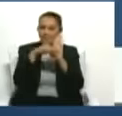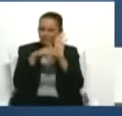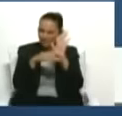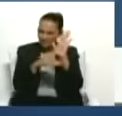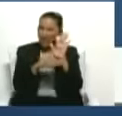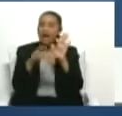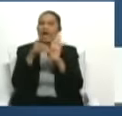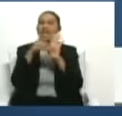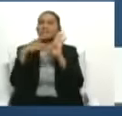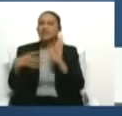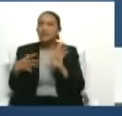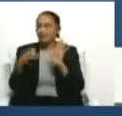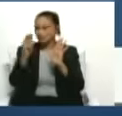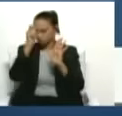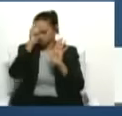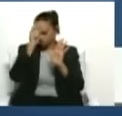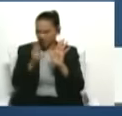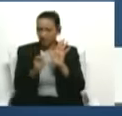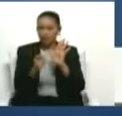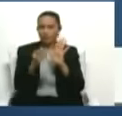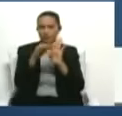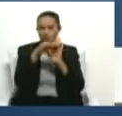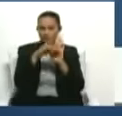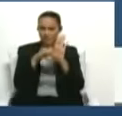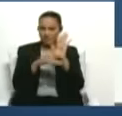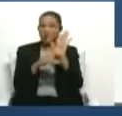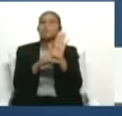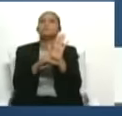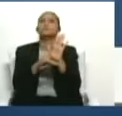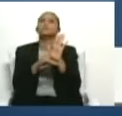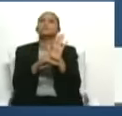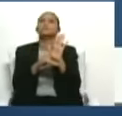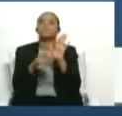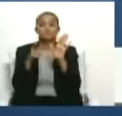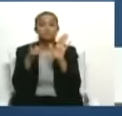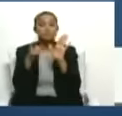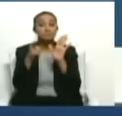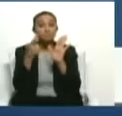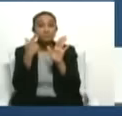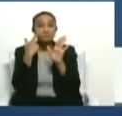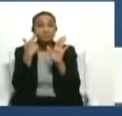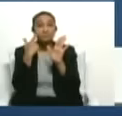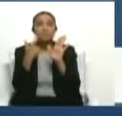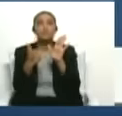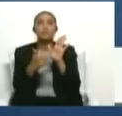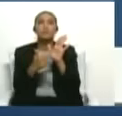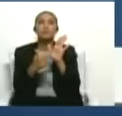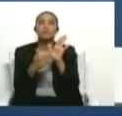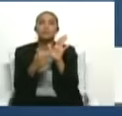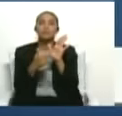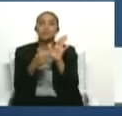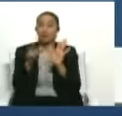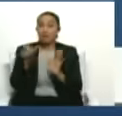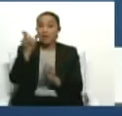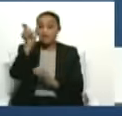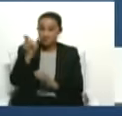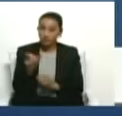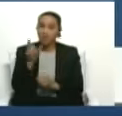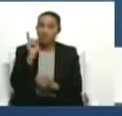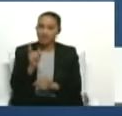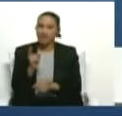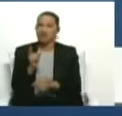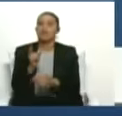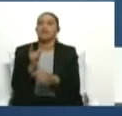de presentación para los neófitos del derecho. Oigan, audiencia de presentación, previo a una orden